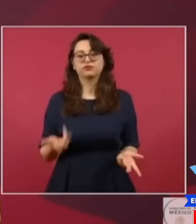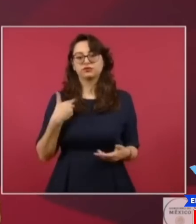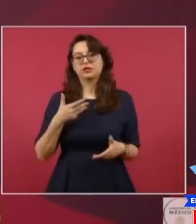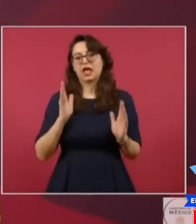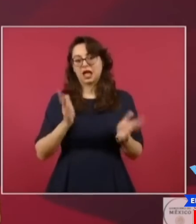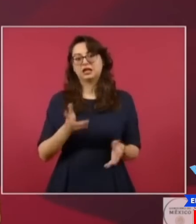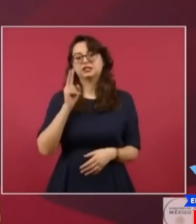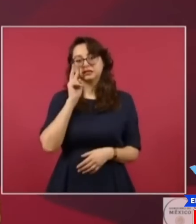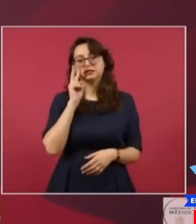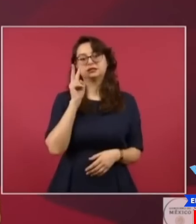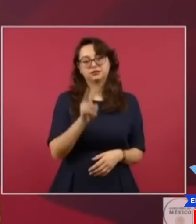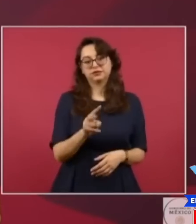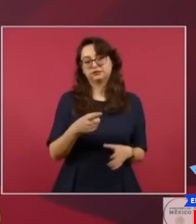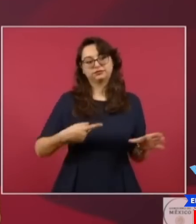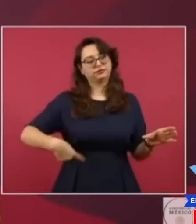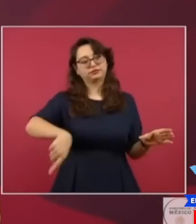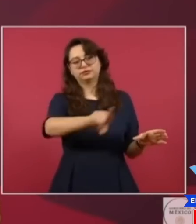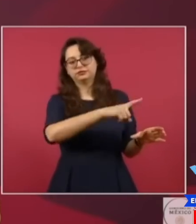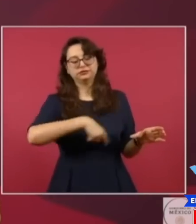todos nuestros adversarios